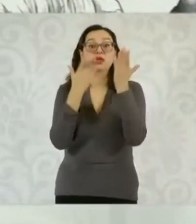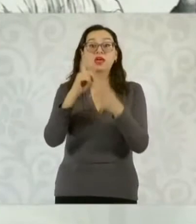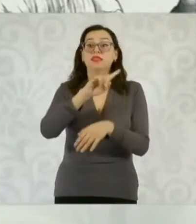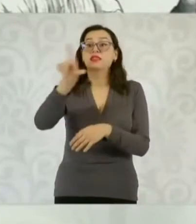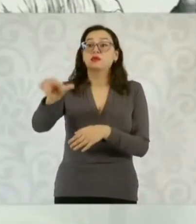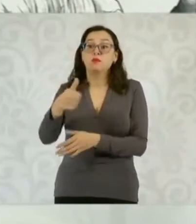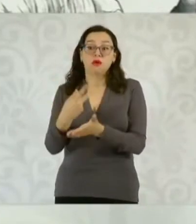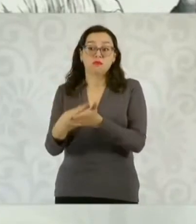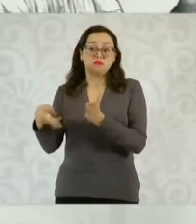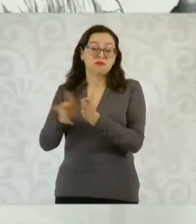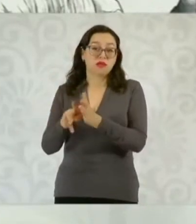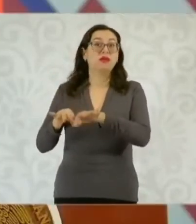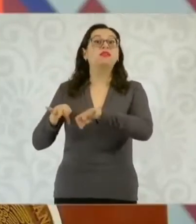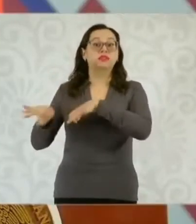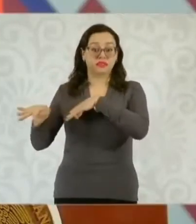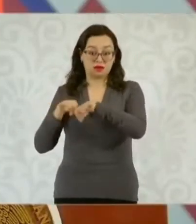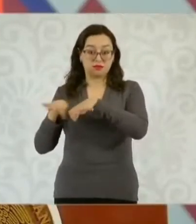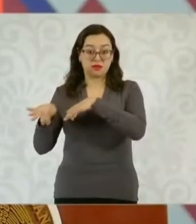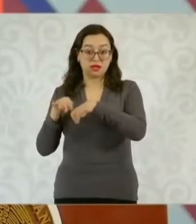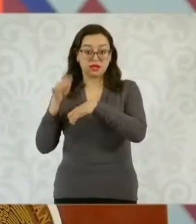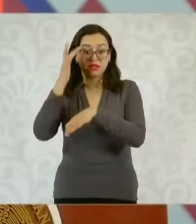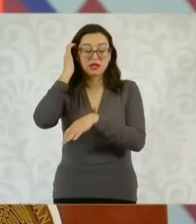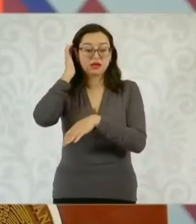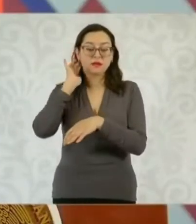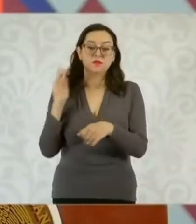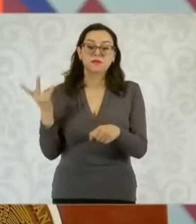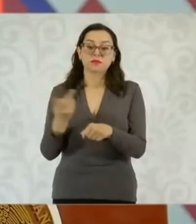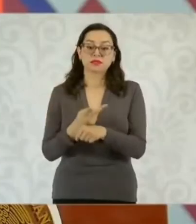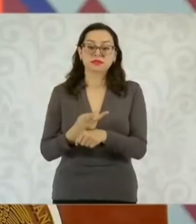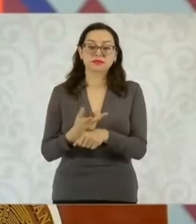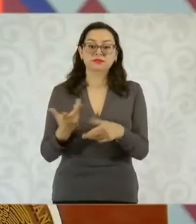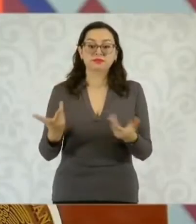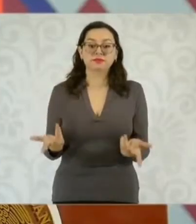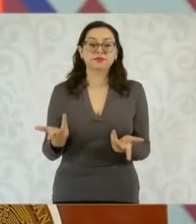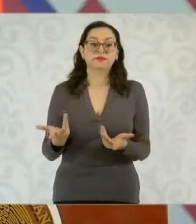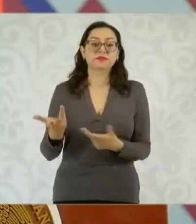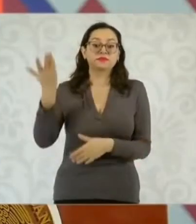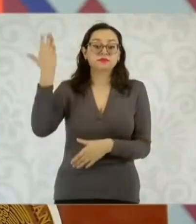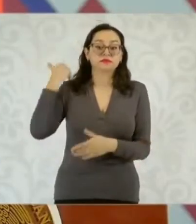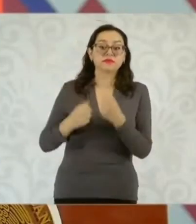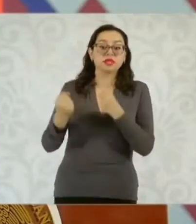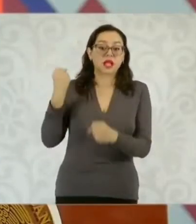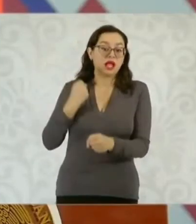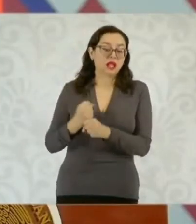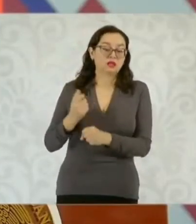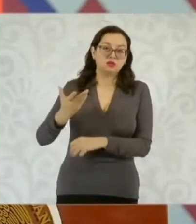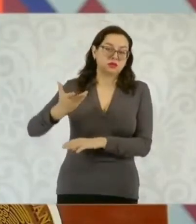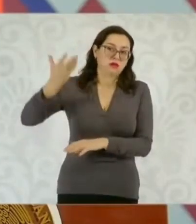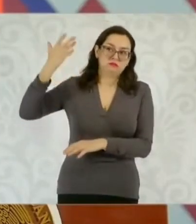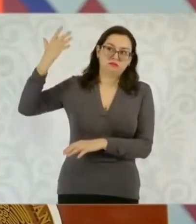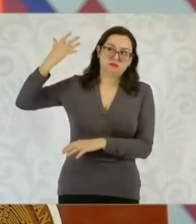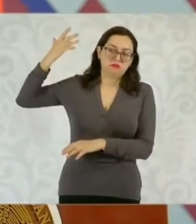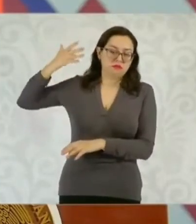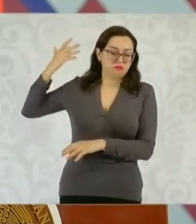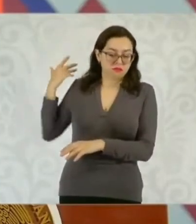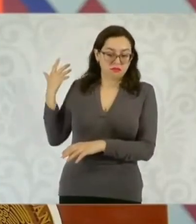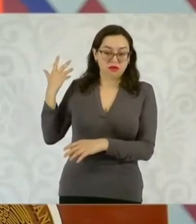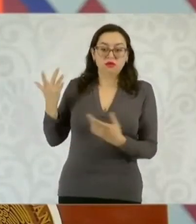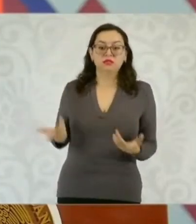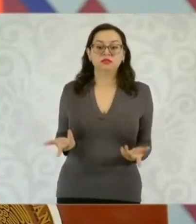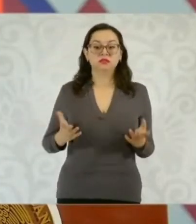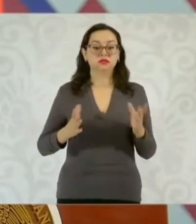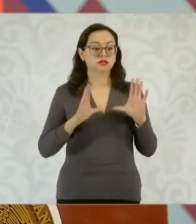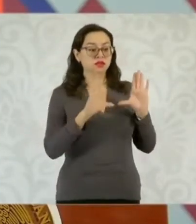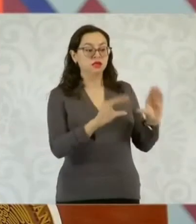estos números de baja disponibilidad de residencias, se sumaba que se formaba para el sector